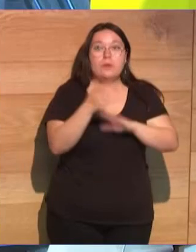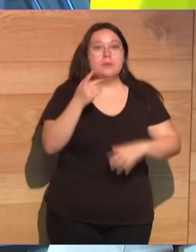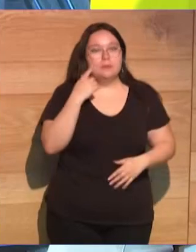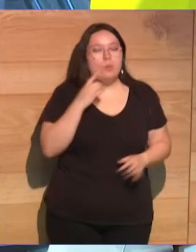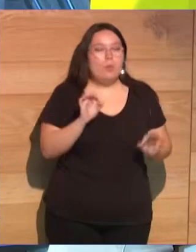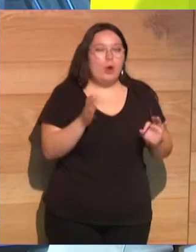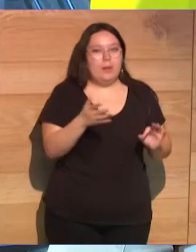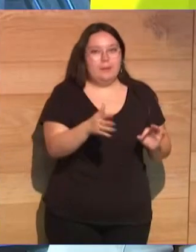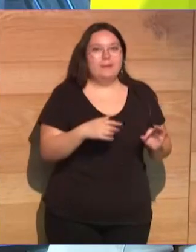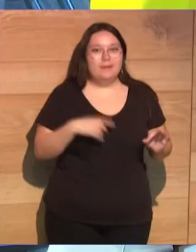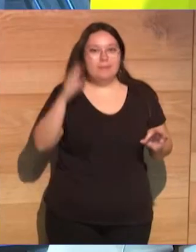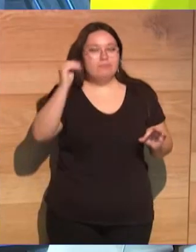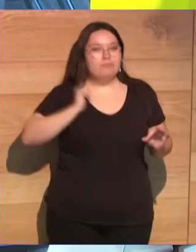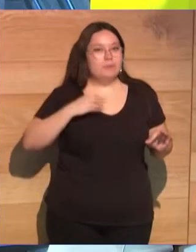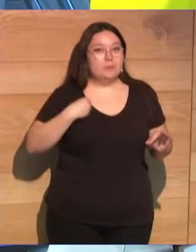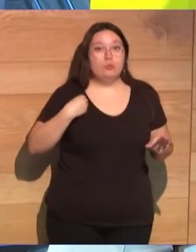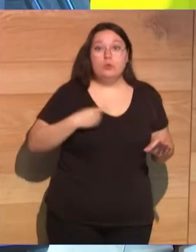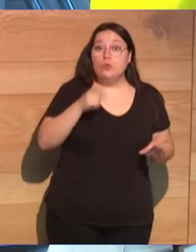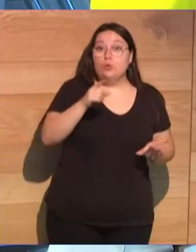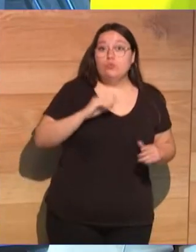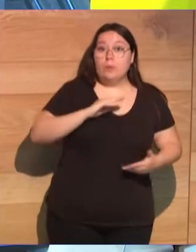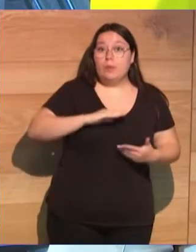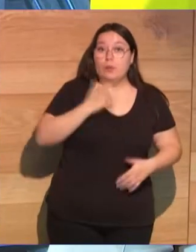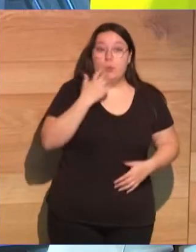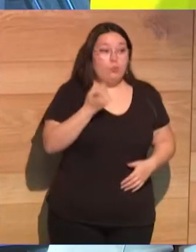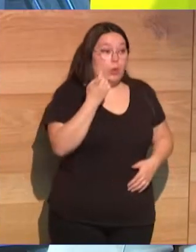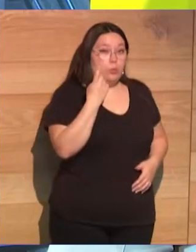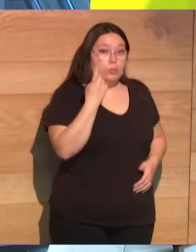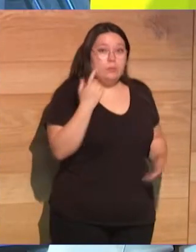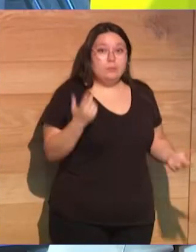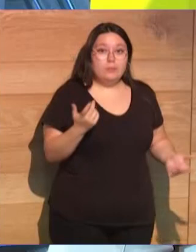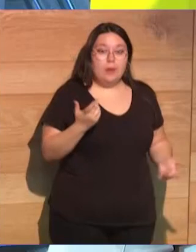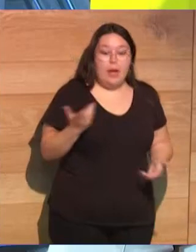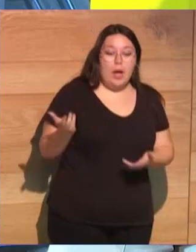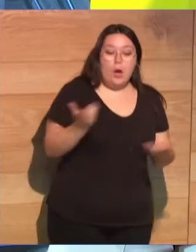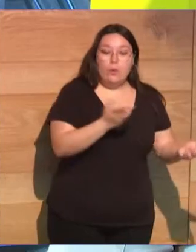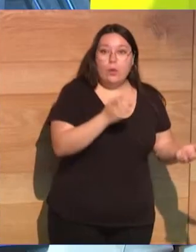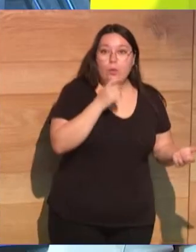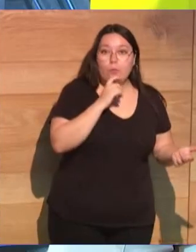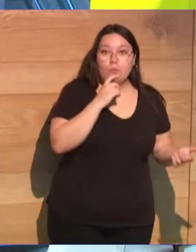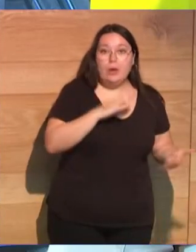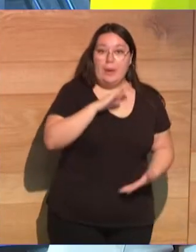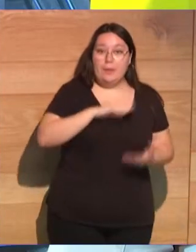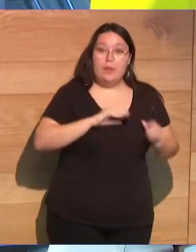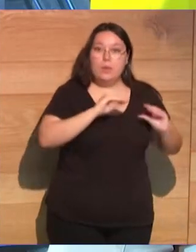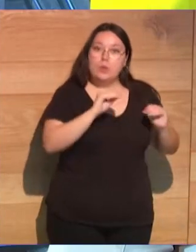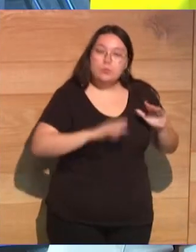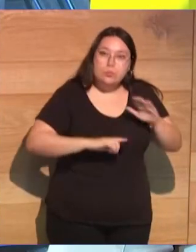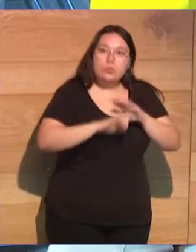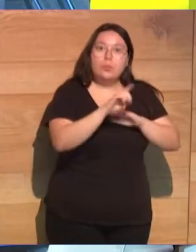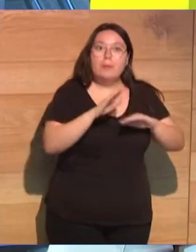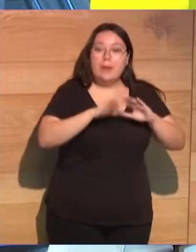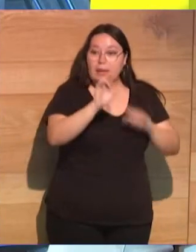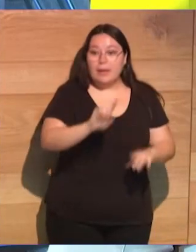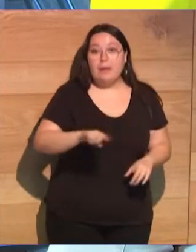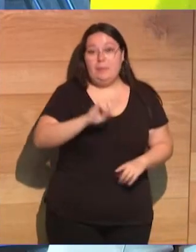saber potenciar tus capacidades. Pues como decíamos, un alumno, por ejemplo, cómo se puede ayudar, potencia sus capacidades para que el